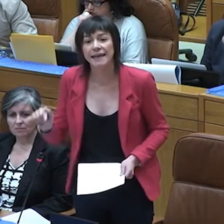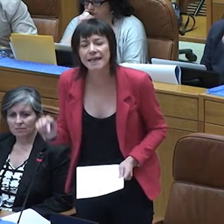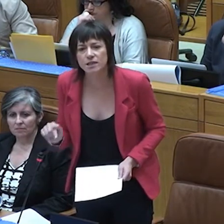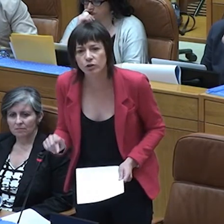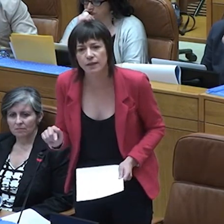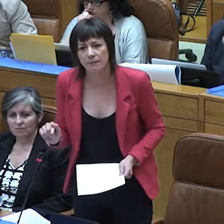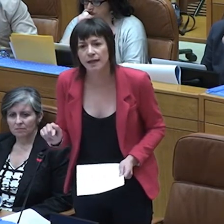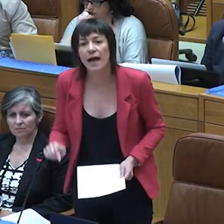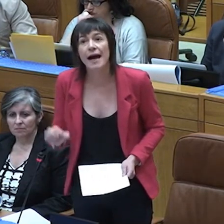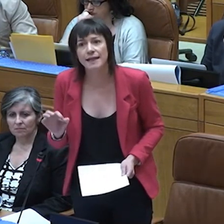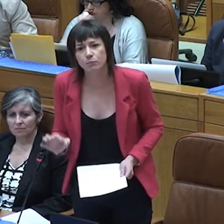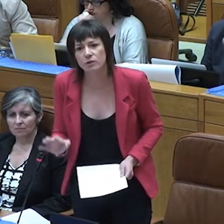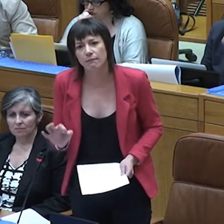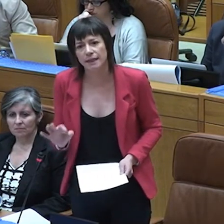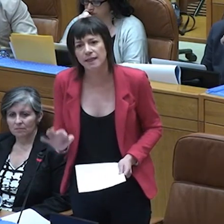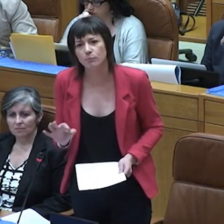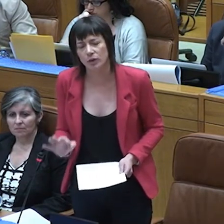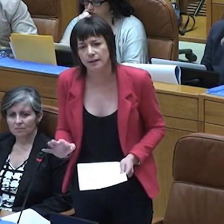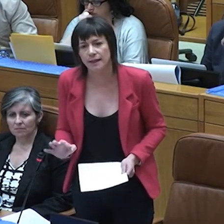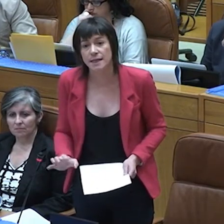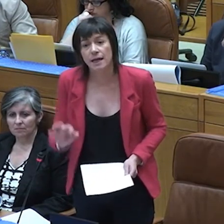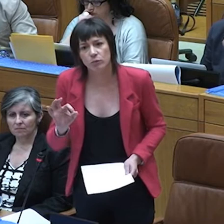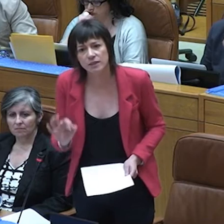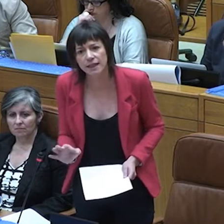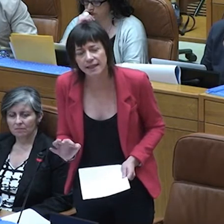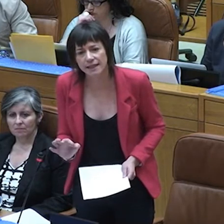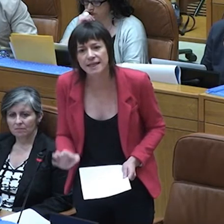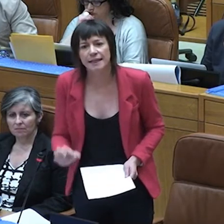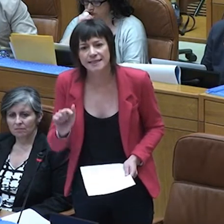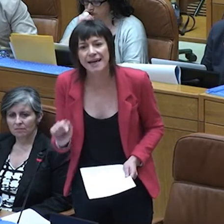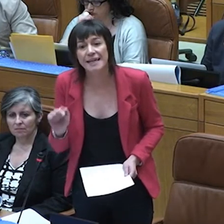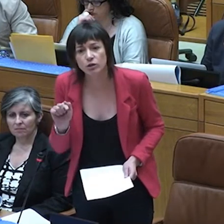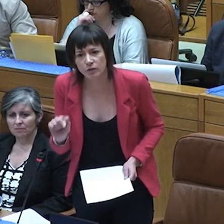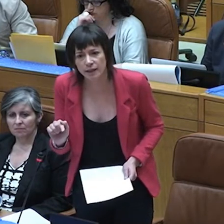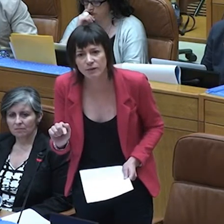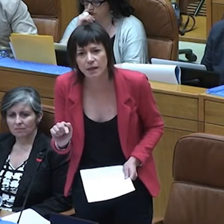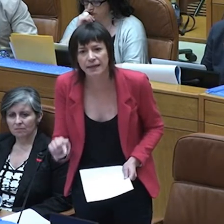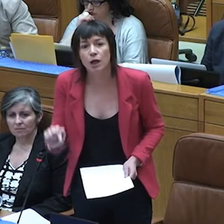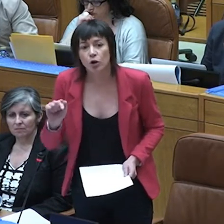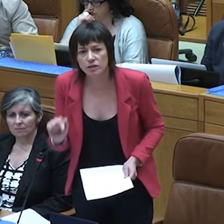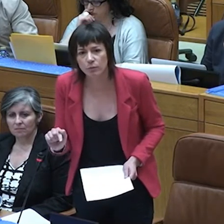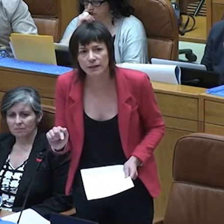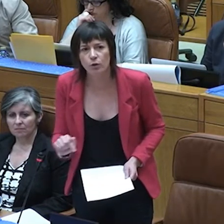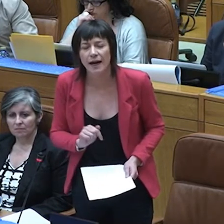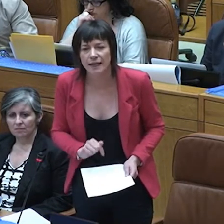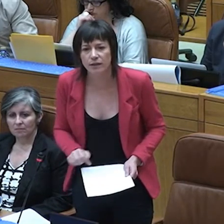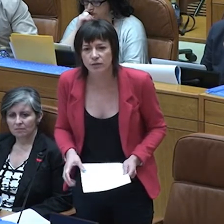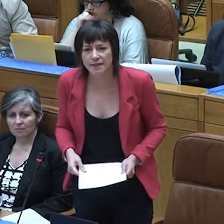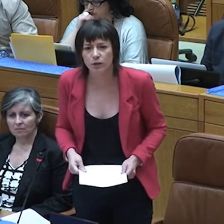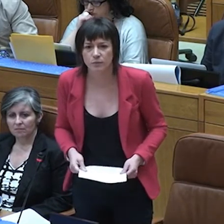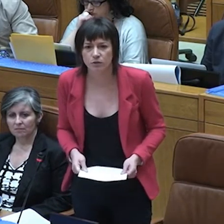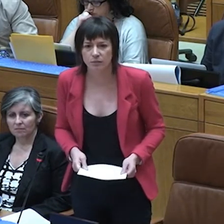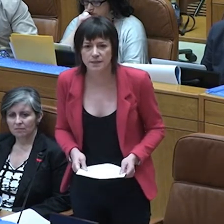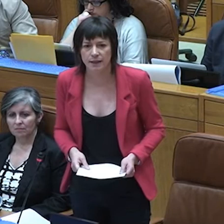e cales son tamén as responsabilidades políticas. E vostede tenas e está escondendoas tamén co seu veto a creación